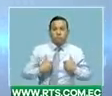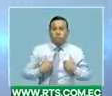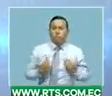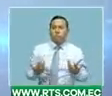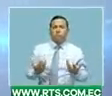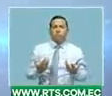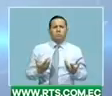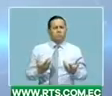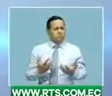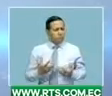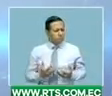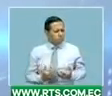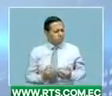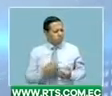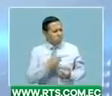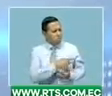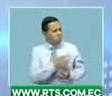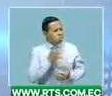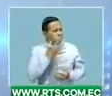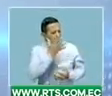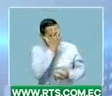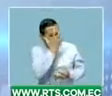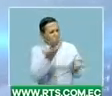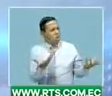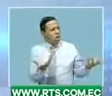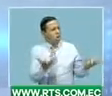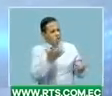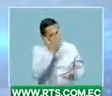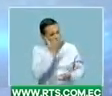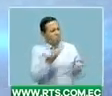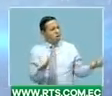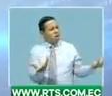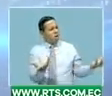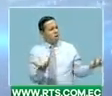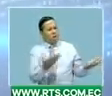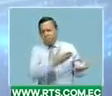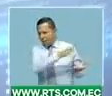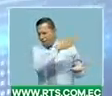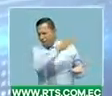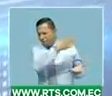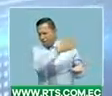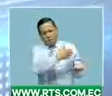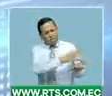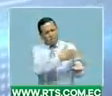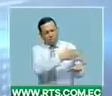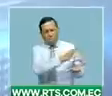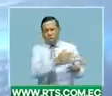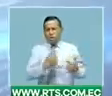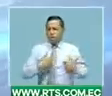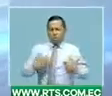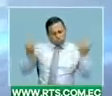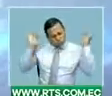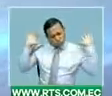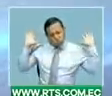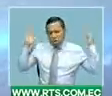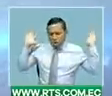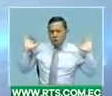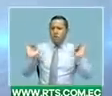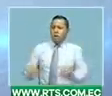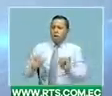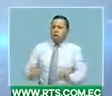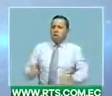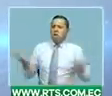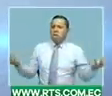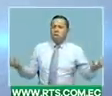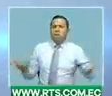Señora. A ti debería de darte vergüenza. Esa no es nuestra obligación. Es que no te va a dar vergüenza. No quiero. No